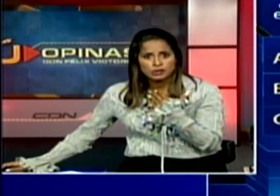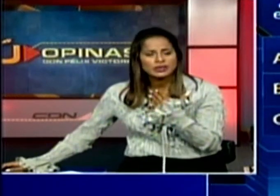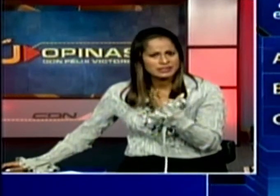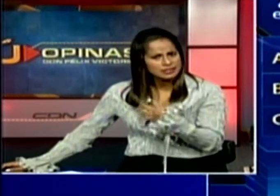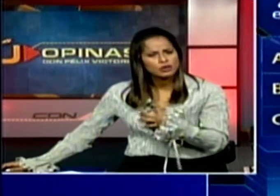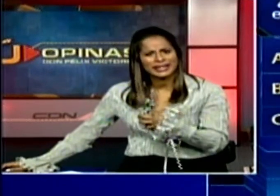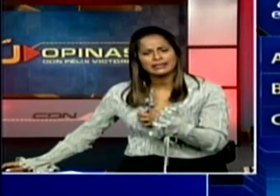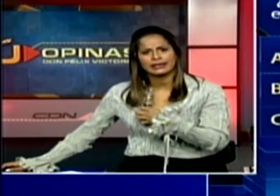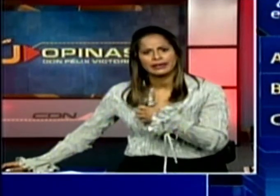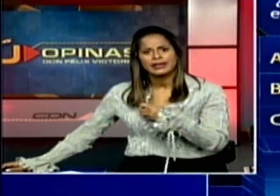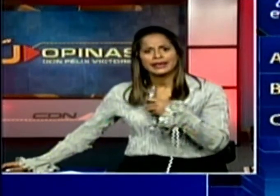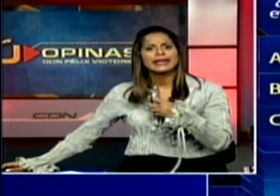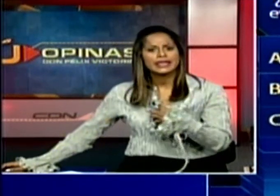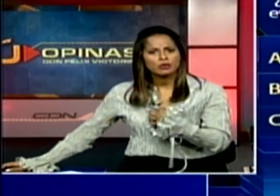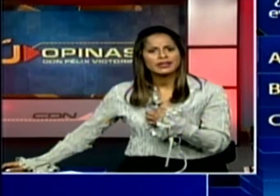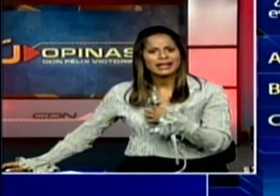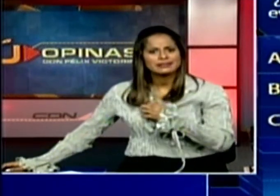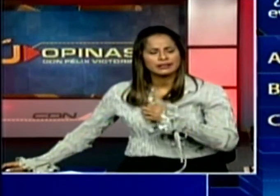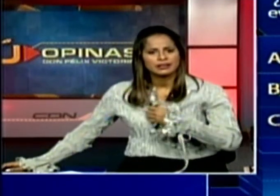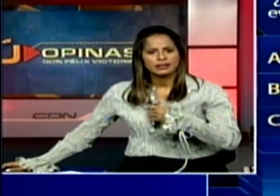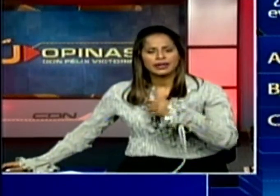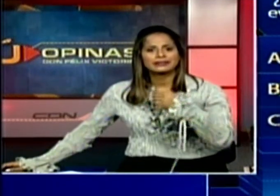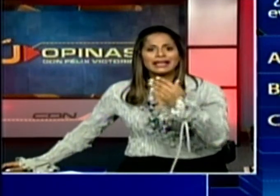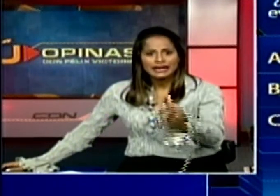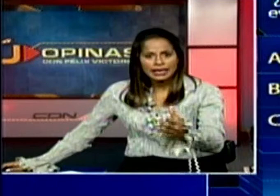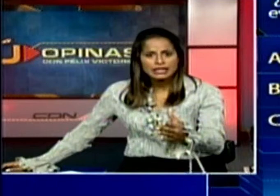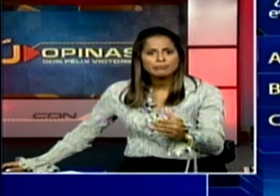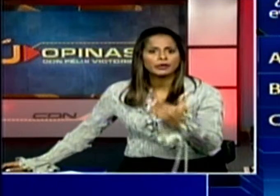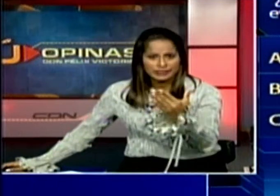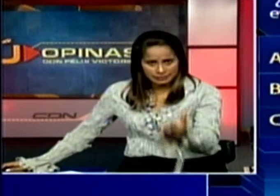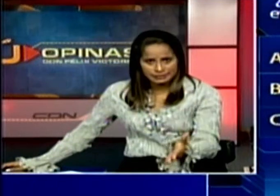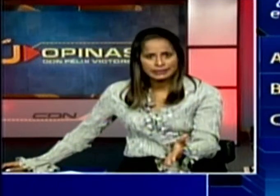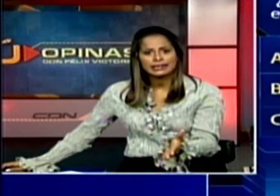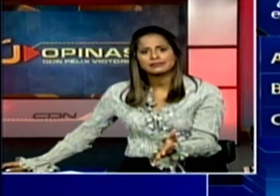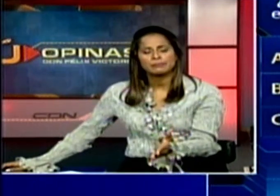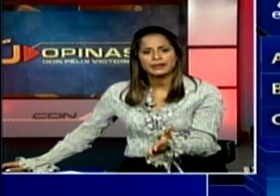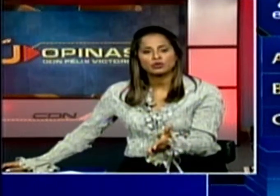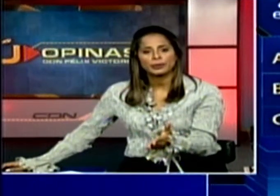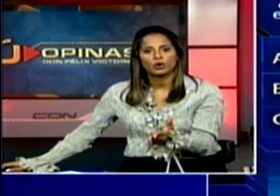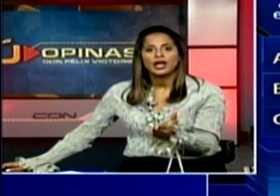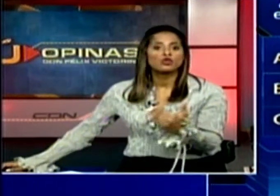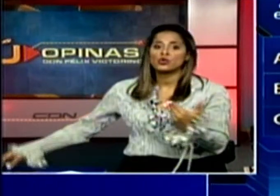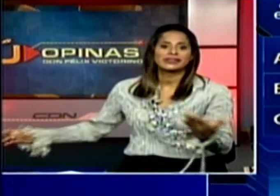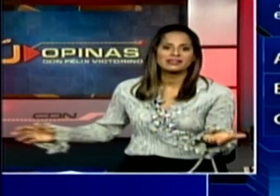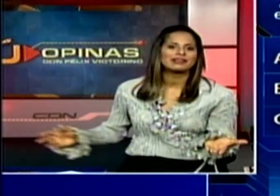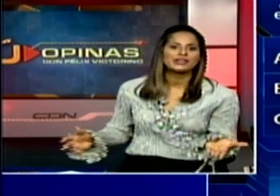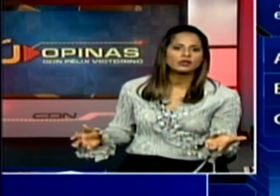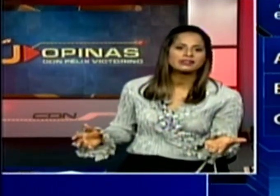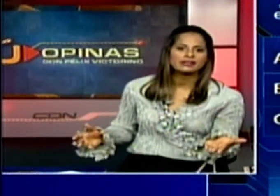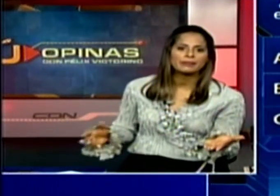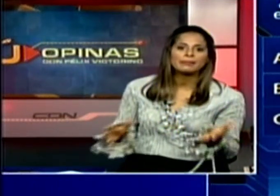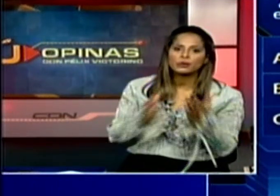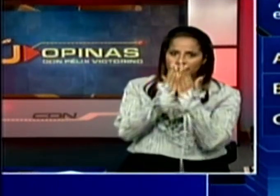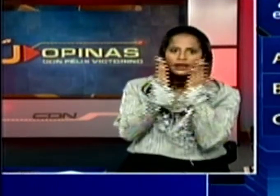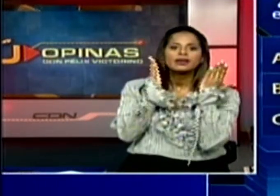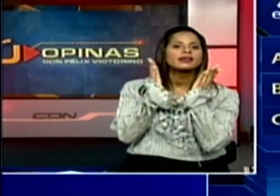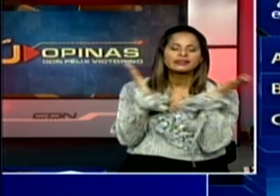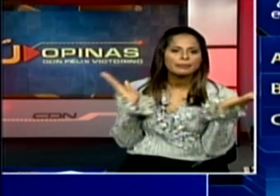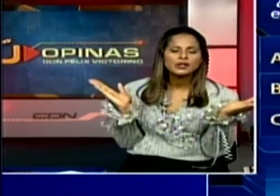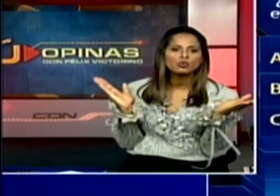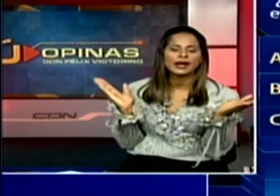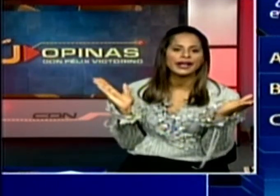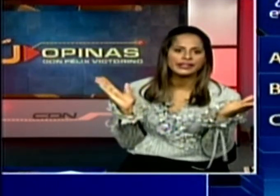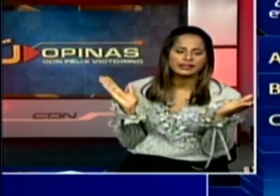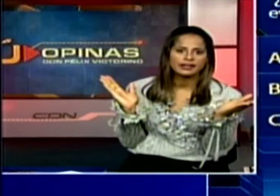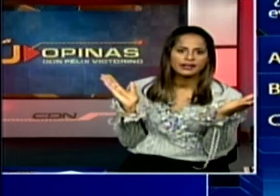menos yo he visto que sí son gente que quiere cuidarse, que está en la calle porque necesita ganarse el peso, pero no está desafiando el sistema porque se